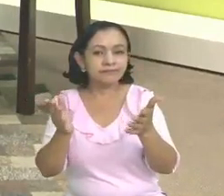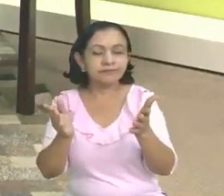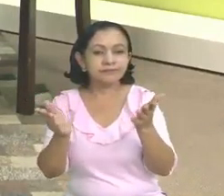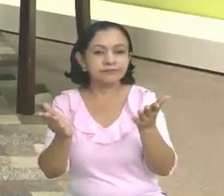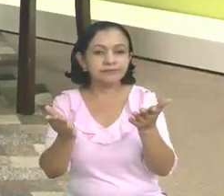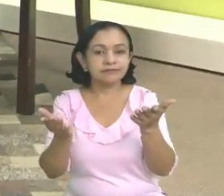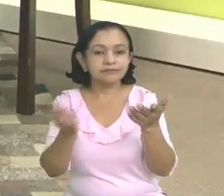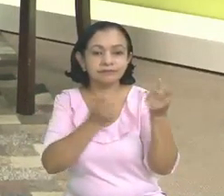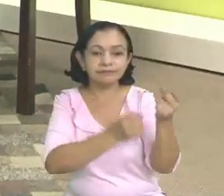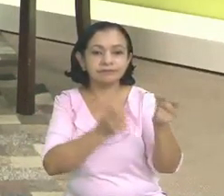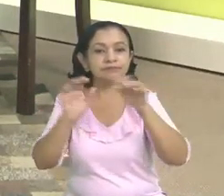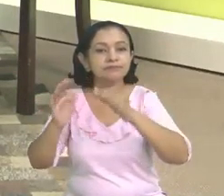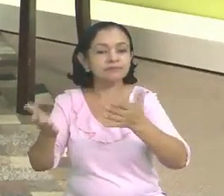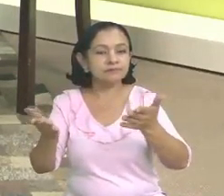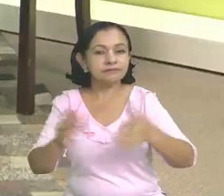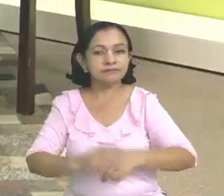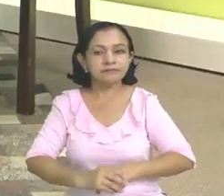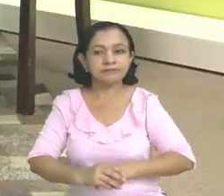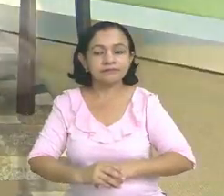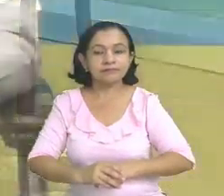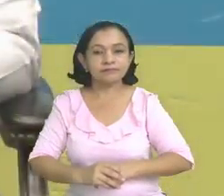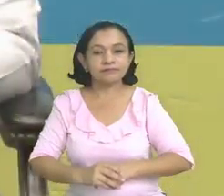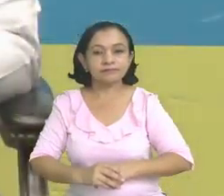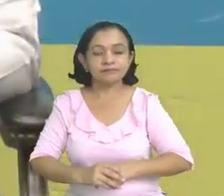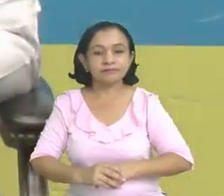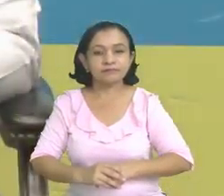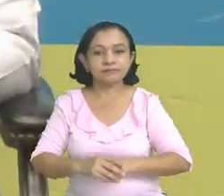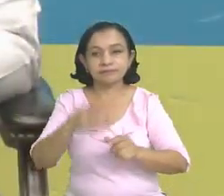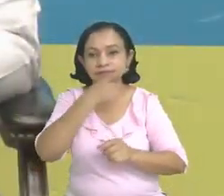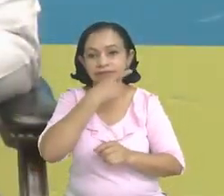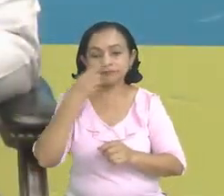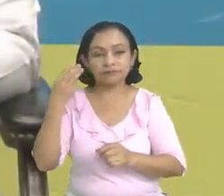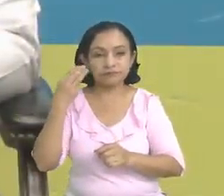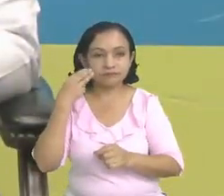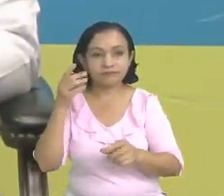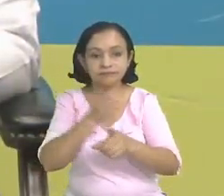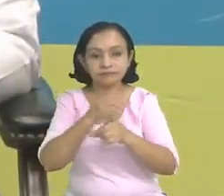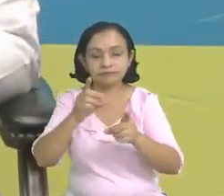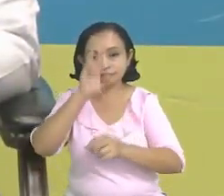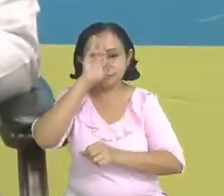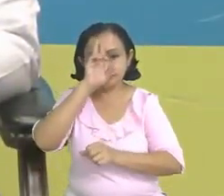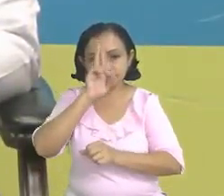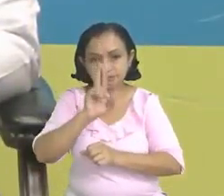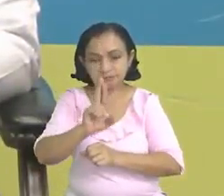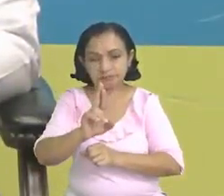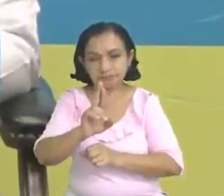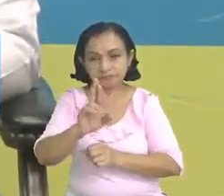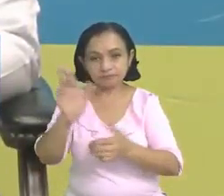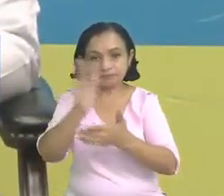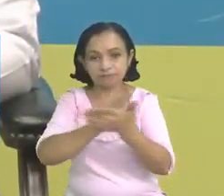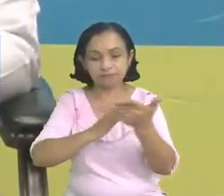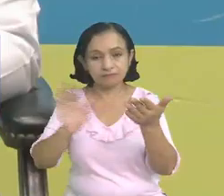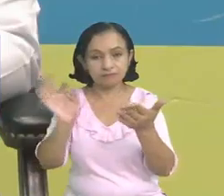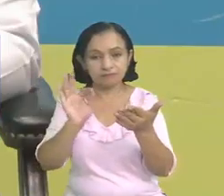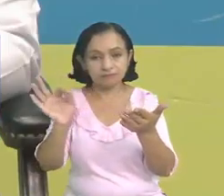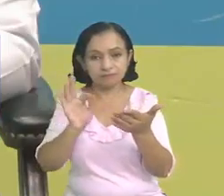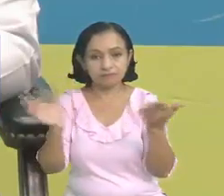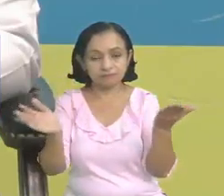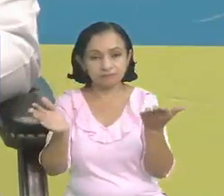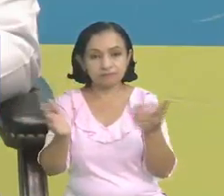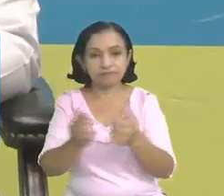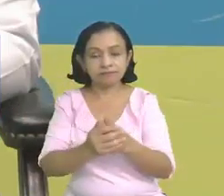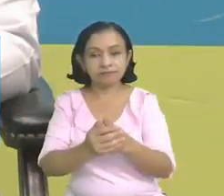que son los dos. Así es. Pues creo que en este periodo como padres tenemos que ser respetuosos, ¿verdad? De alguna manera de la intimidad